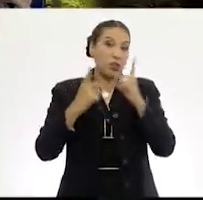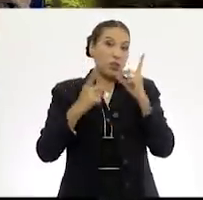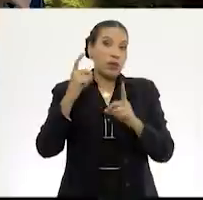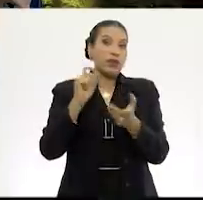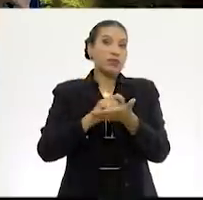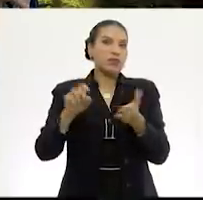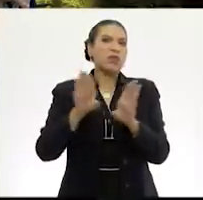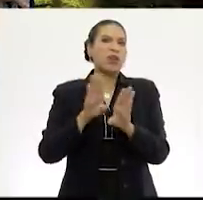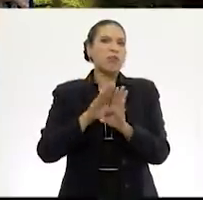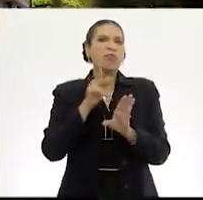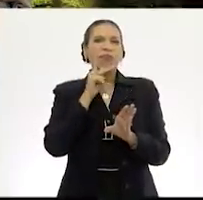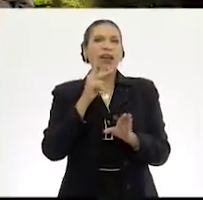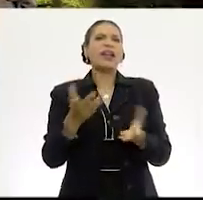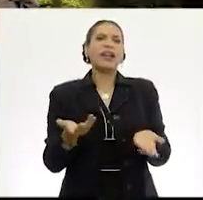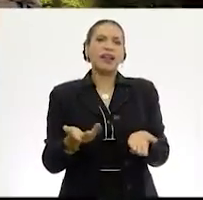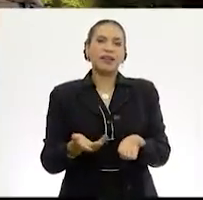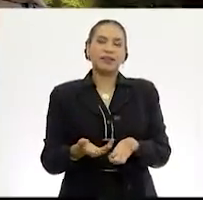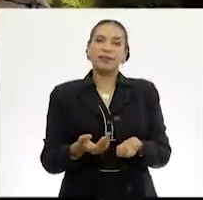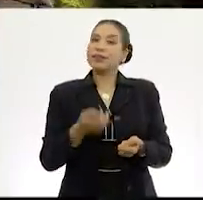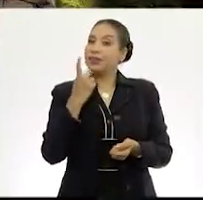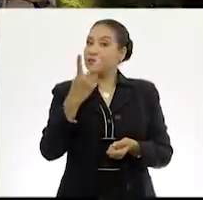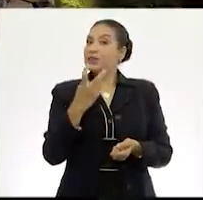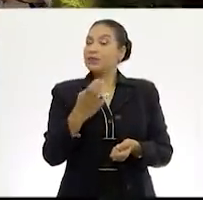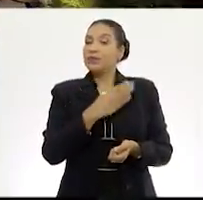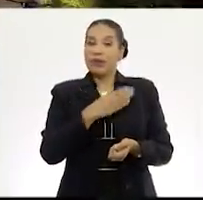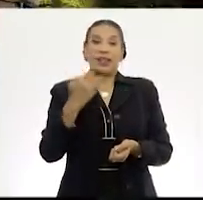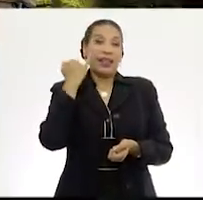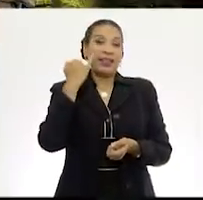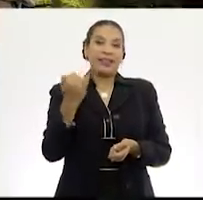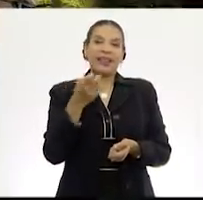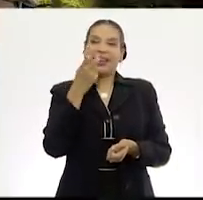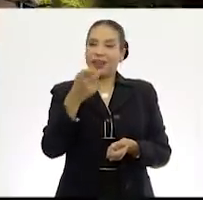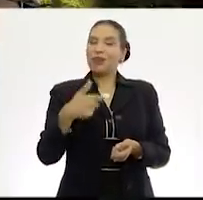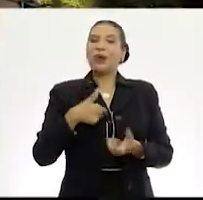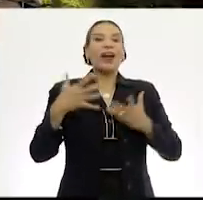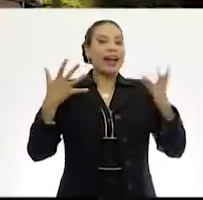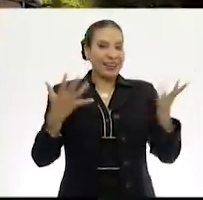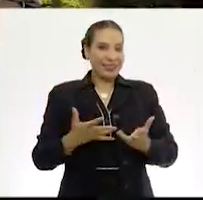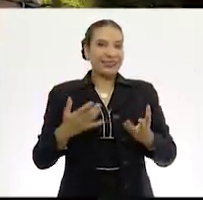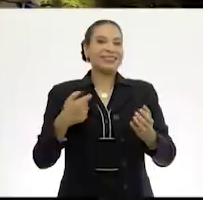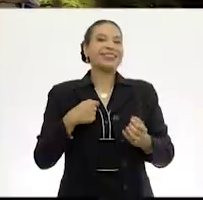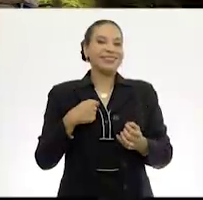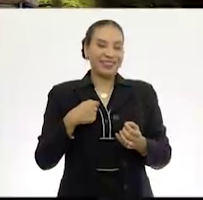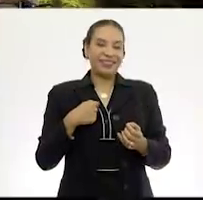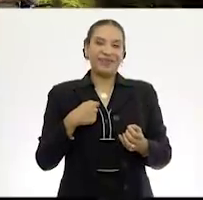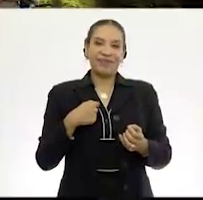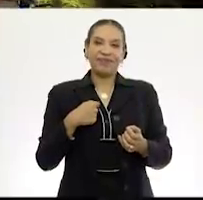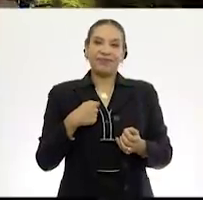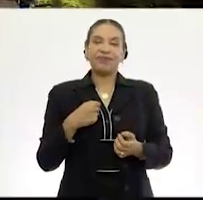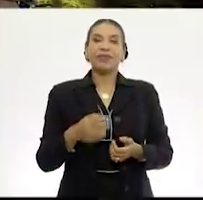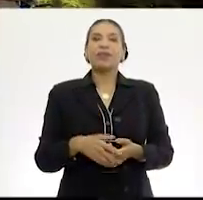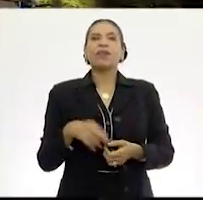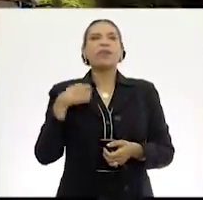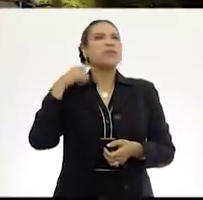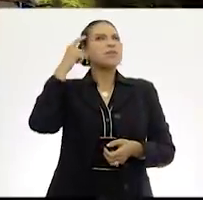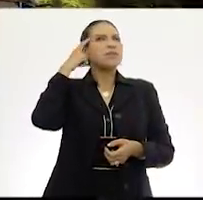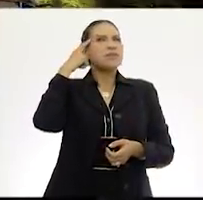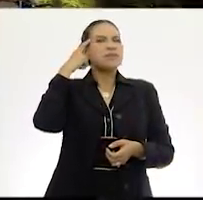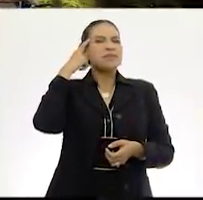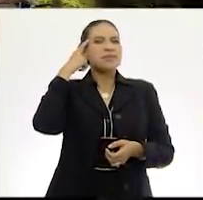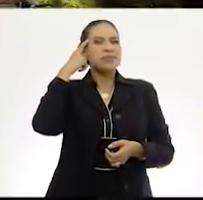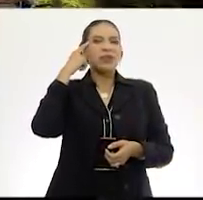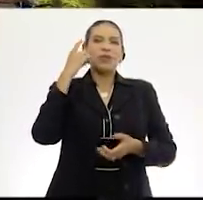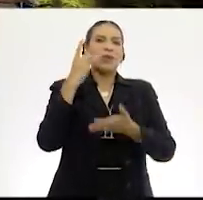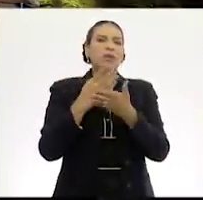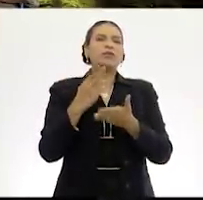cómo se escribe una palabra. ¿Eso te ¡Ay, qué buena idea! Eso es lo que voy a hacer yo también. Ay, yo pensaba que solo